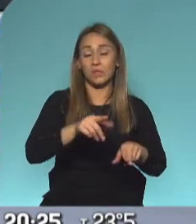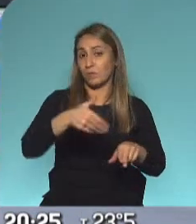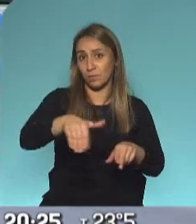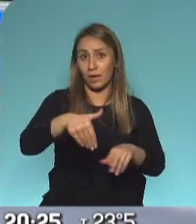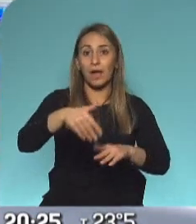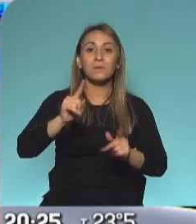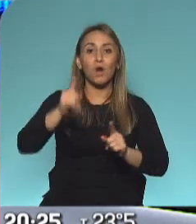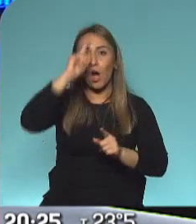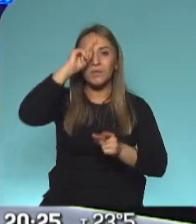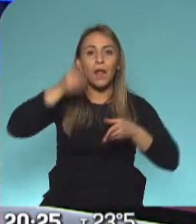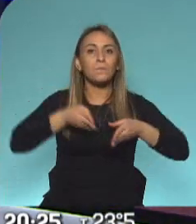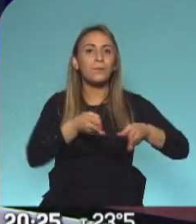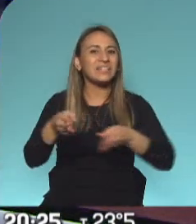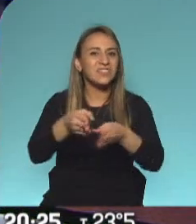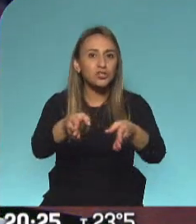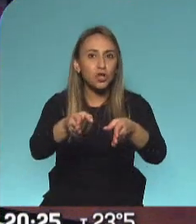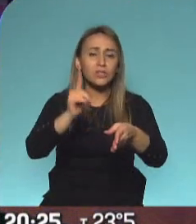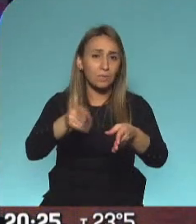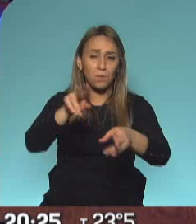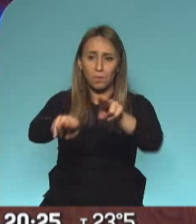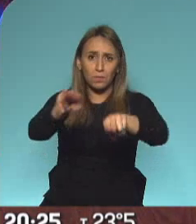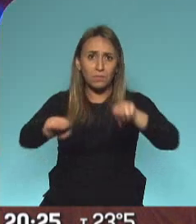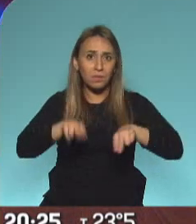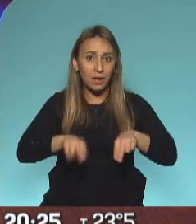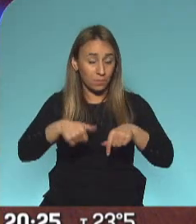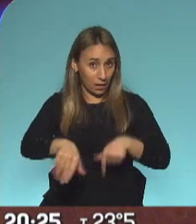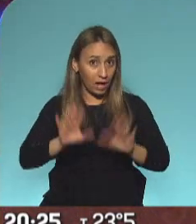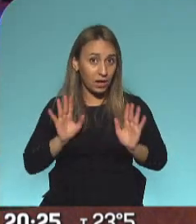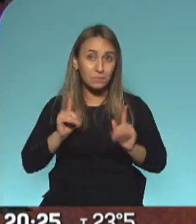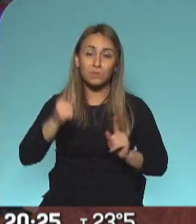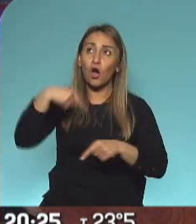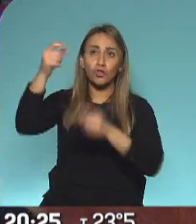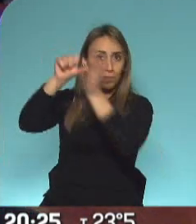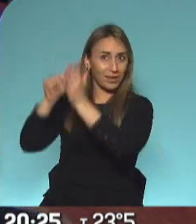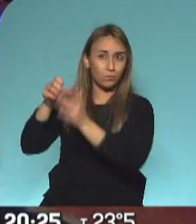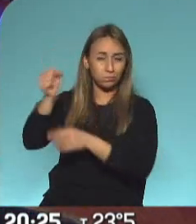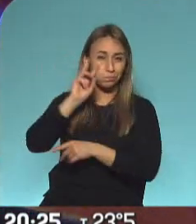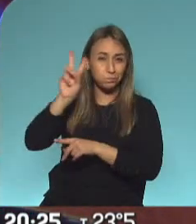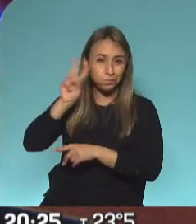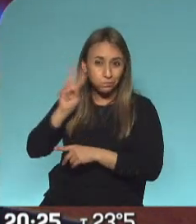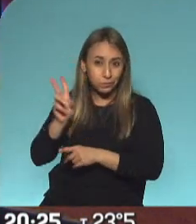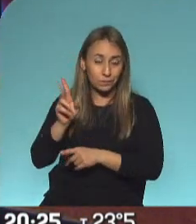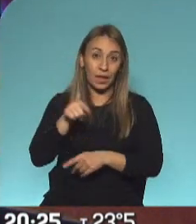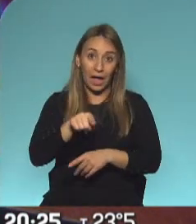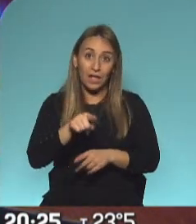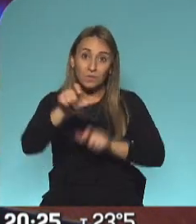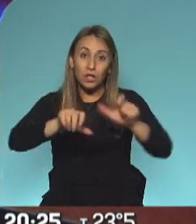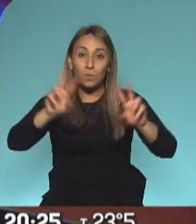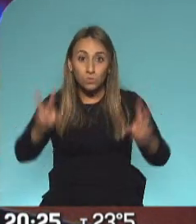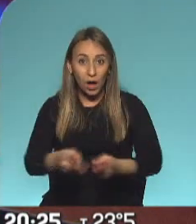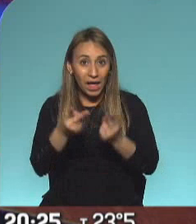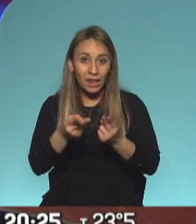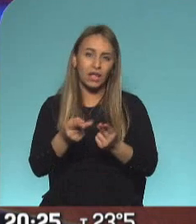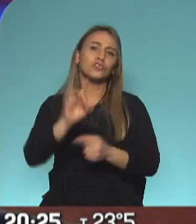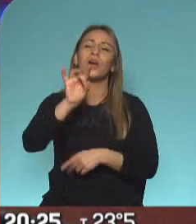en otros países, los pasillos que hay en los hospitales. Y ahí la cantidad de fallecidos no va a ser solo por COVID,